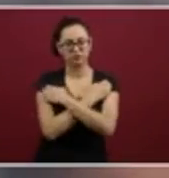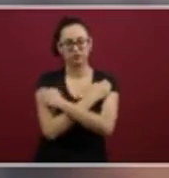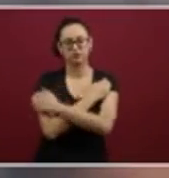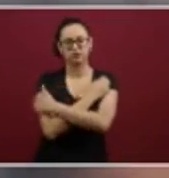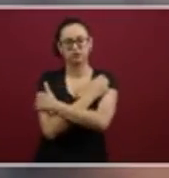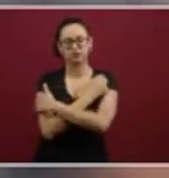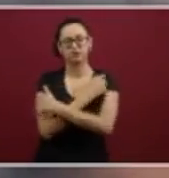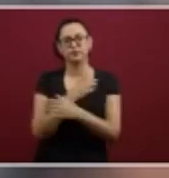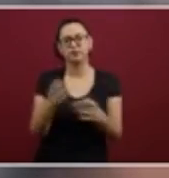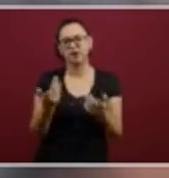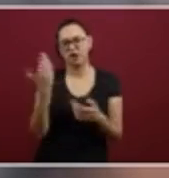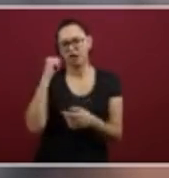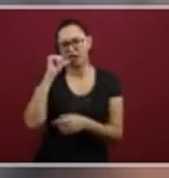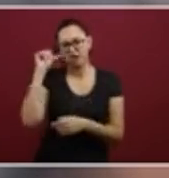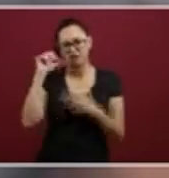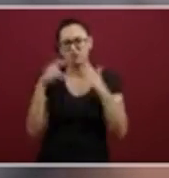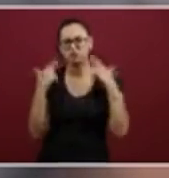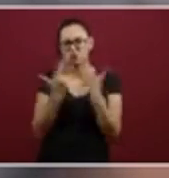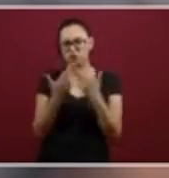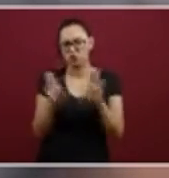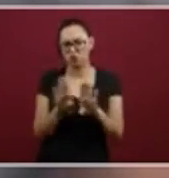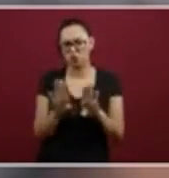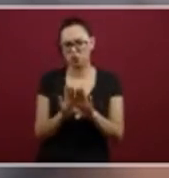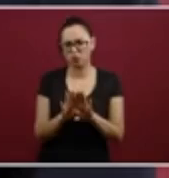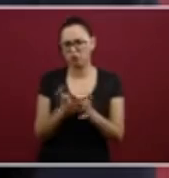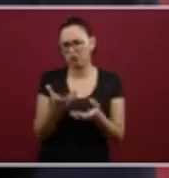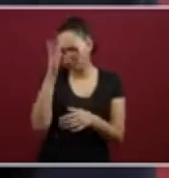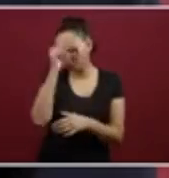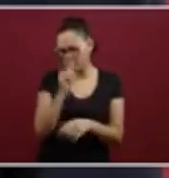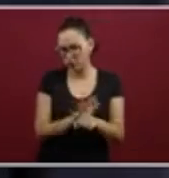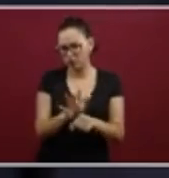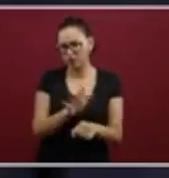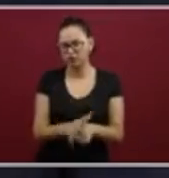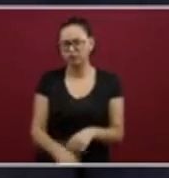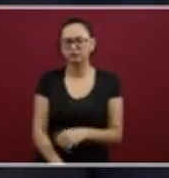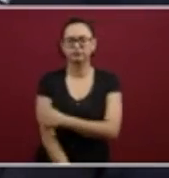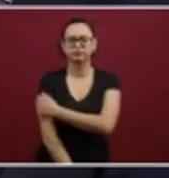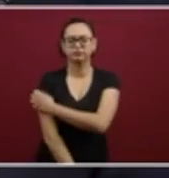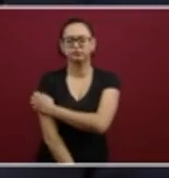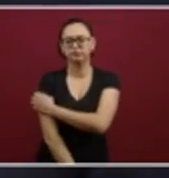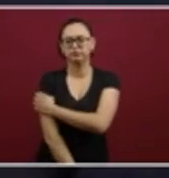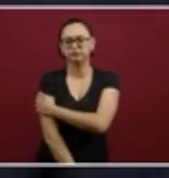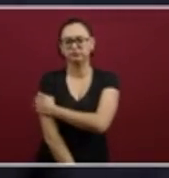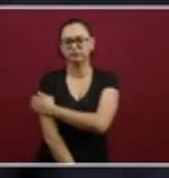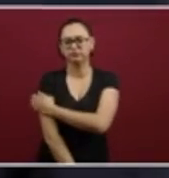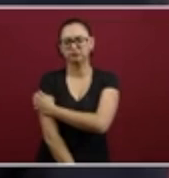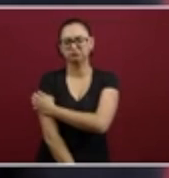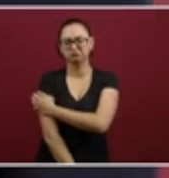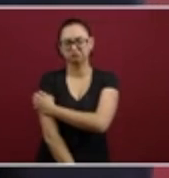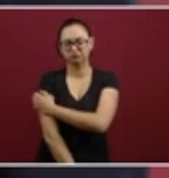planteó. ¿Cómo se llevó a cabo esta reunión y a qué acuerdos llegaron, presidente? Fue muy buena reunión,